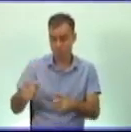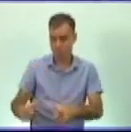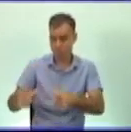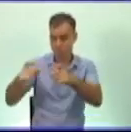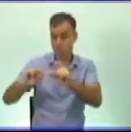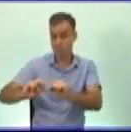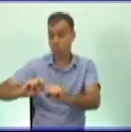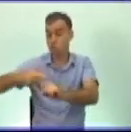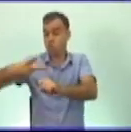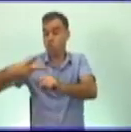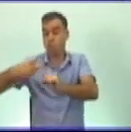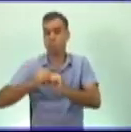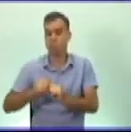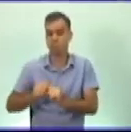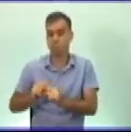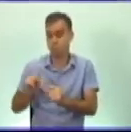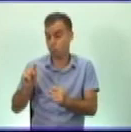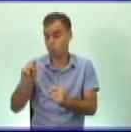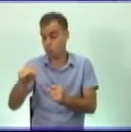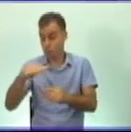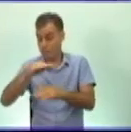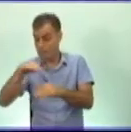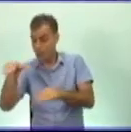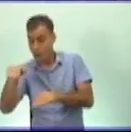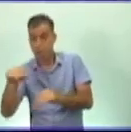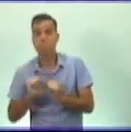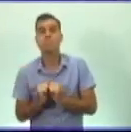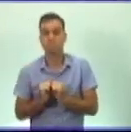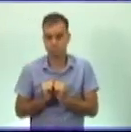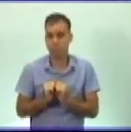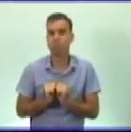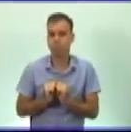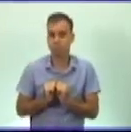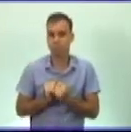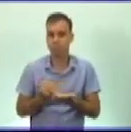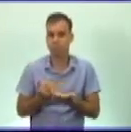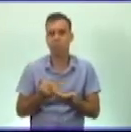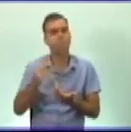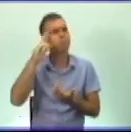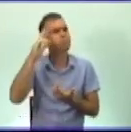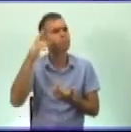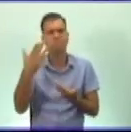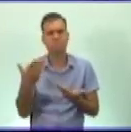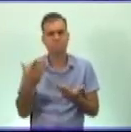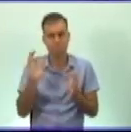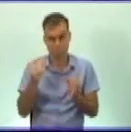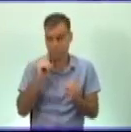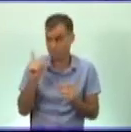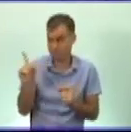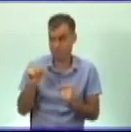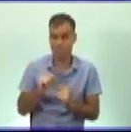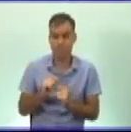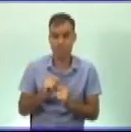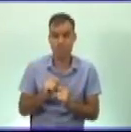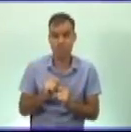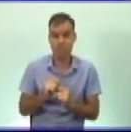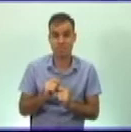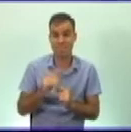que este punto es la mitad, por tanto es el doble. ¿Ah? Recordamos nuevamente la figura. Recuerden que C es punto